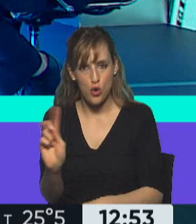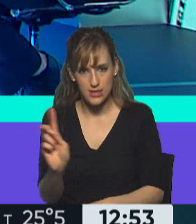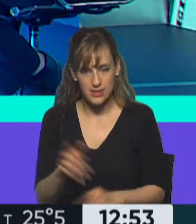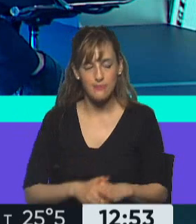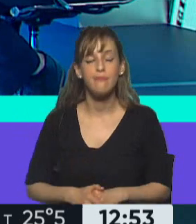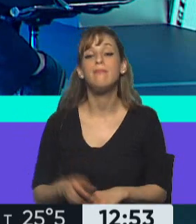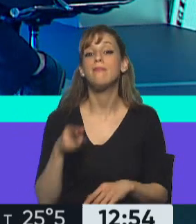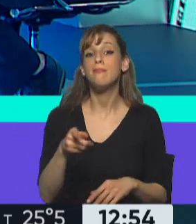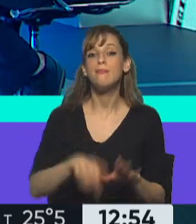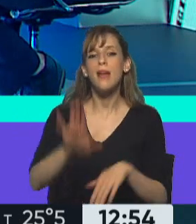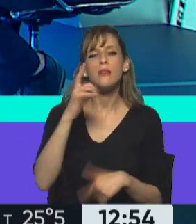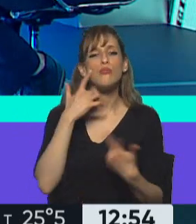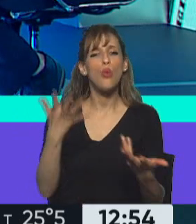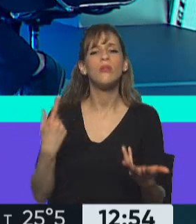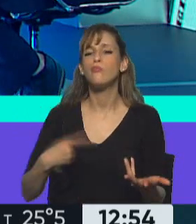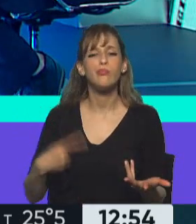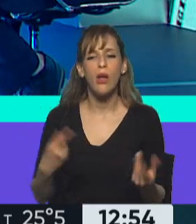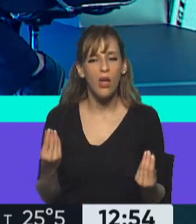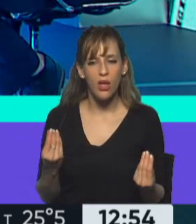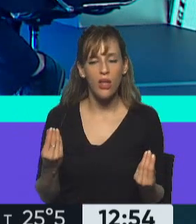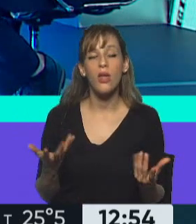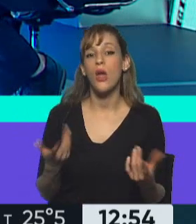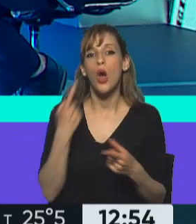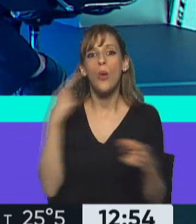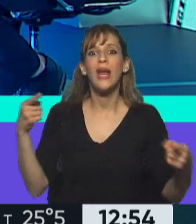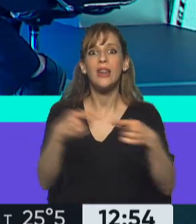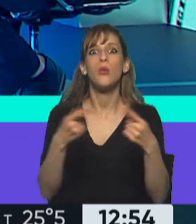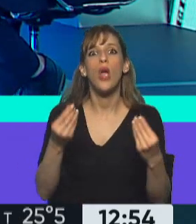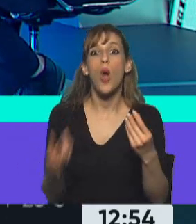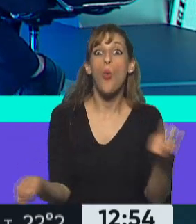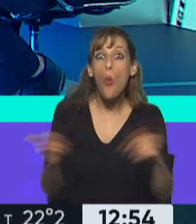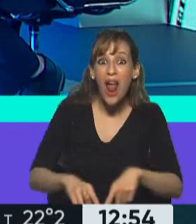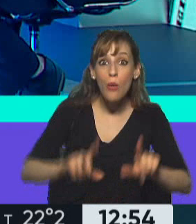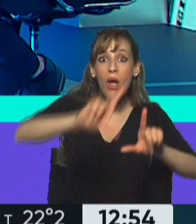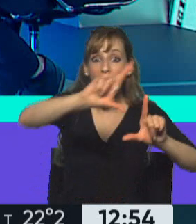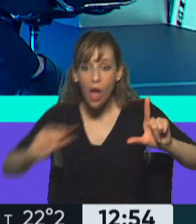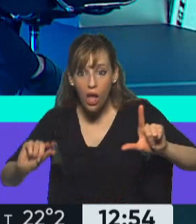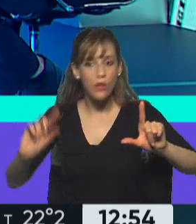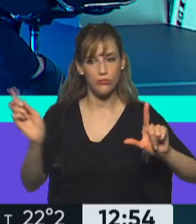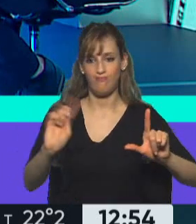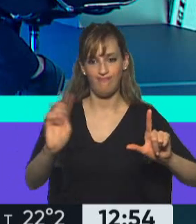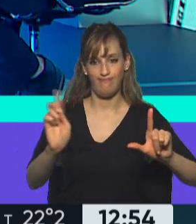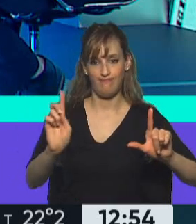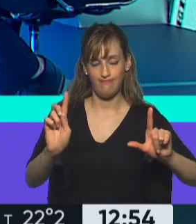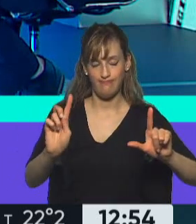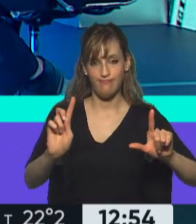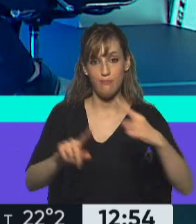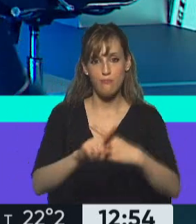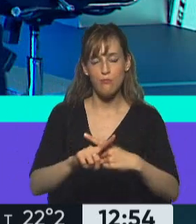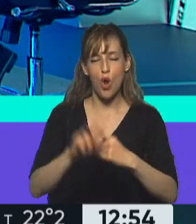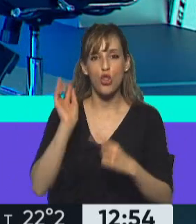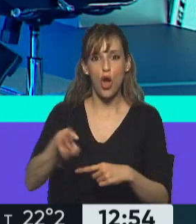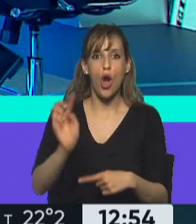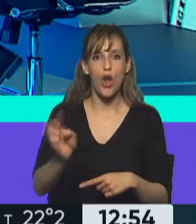a ver vos corregime, es justamente que lo que se busca es evitar ese pico que veíamos en diciembre del 2017, justamente por la salida de